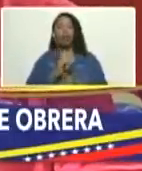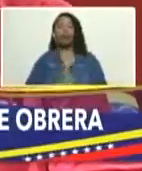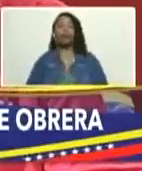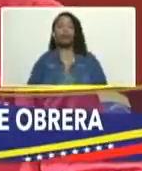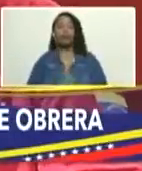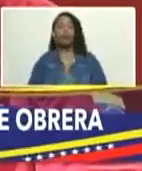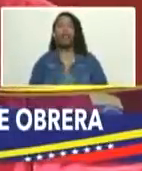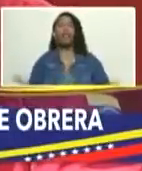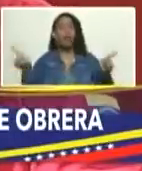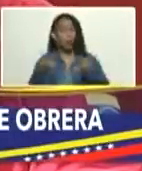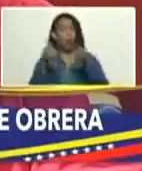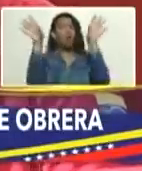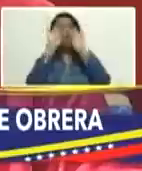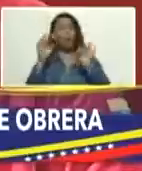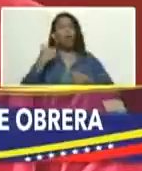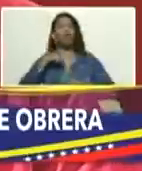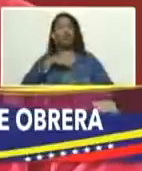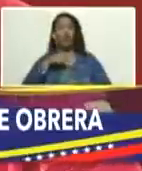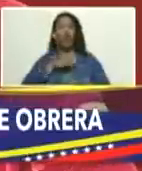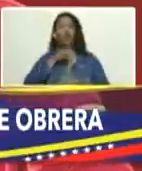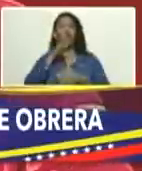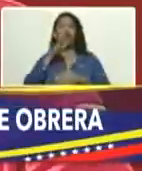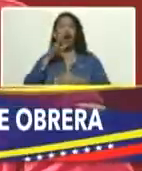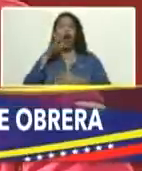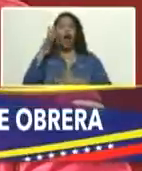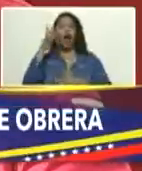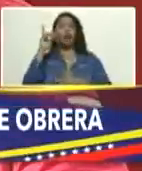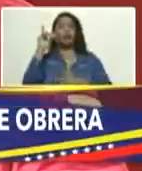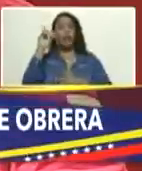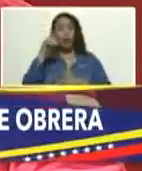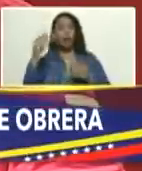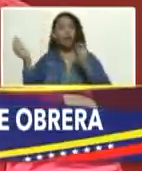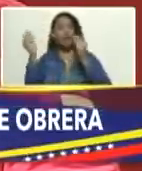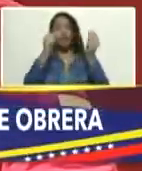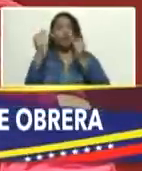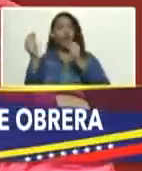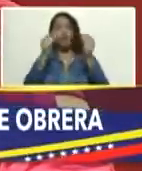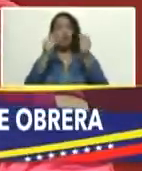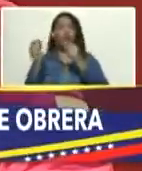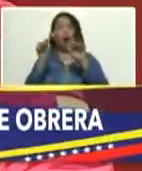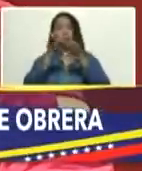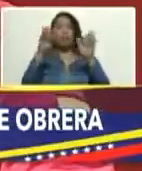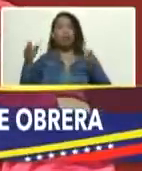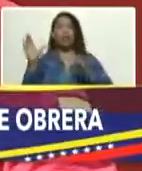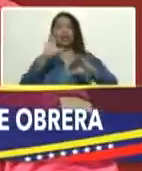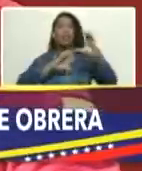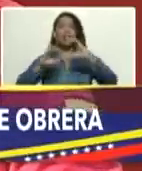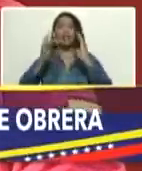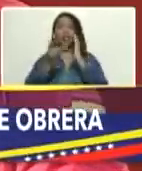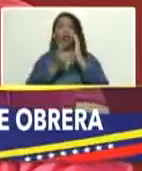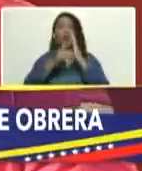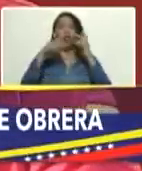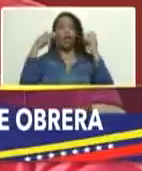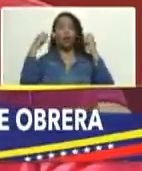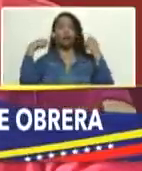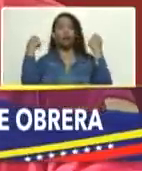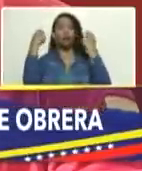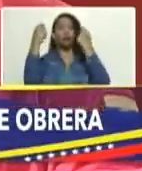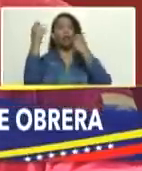presidente, también estuvimos profundizando en una mesa técnica de ciencia y tecnología, innovación e